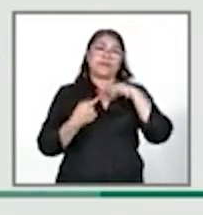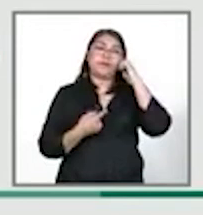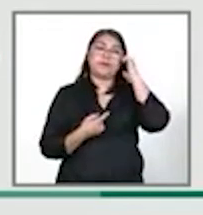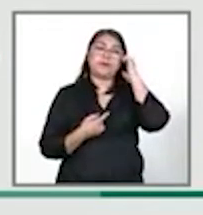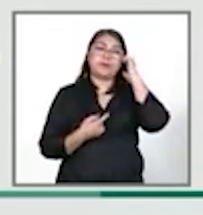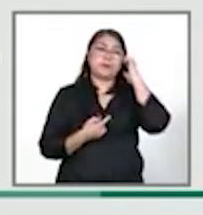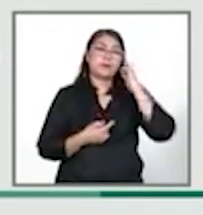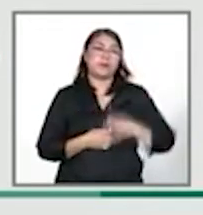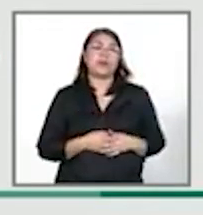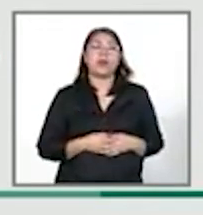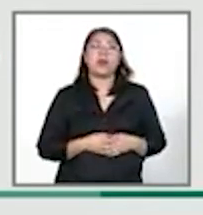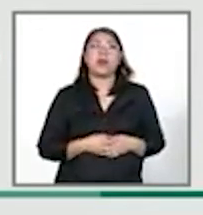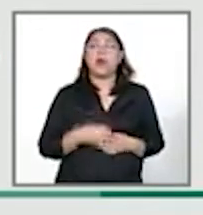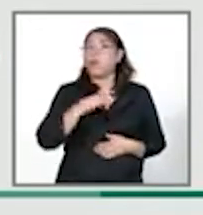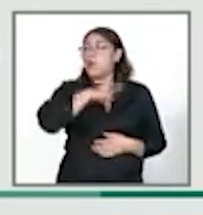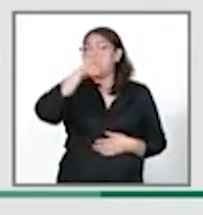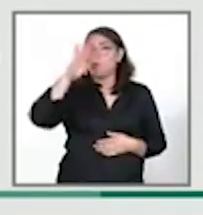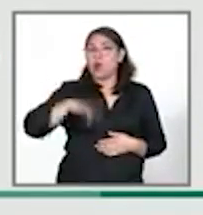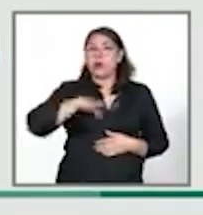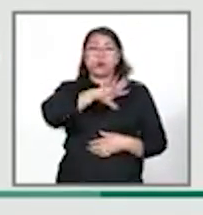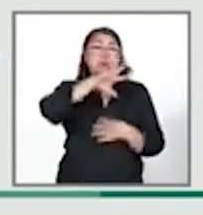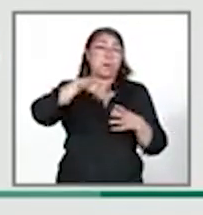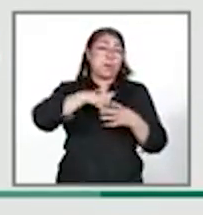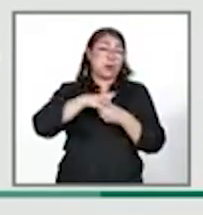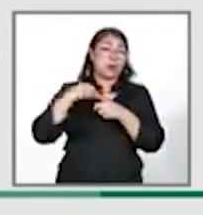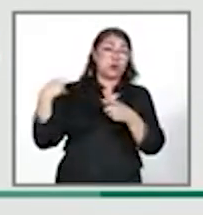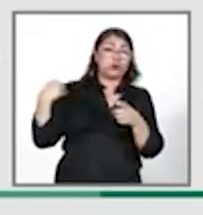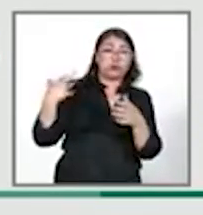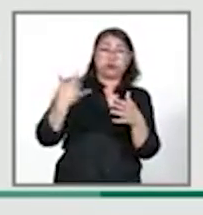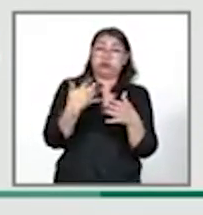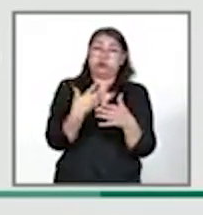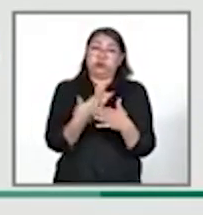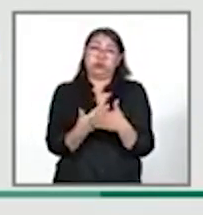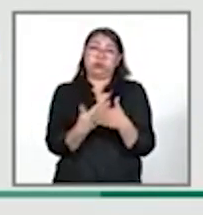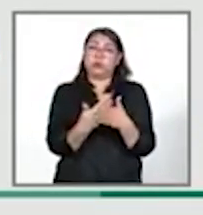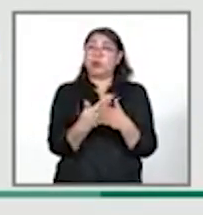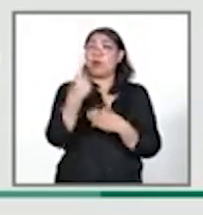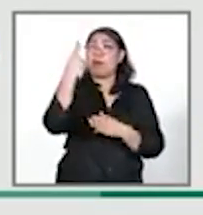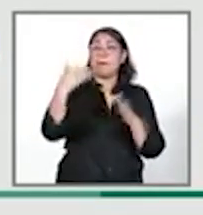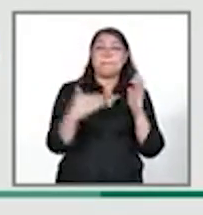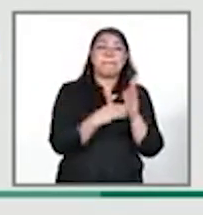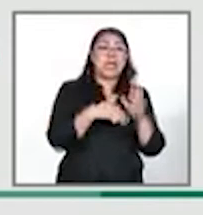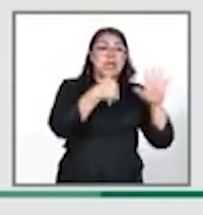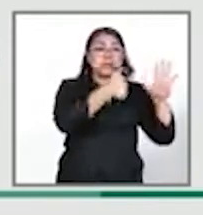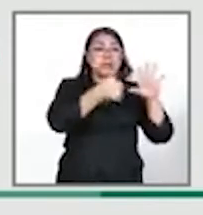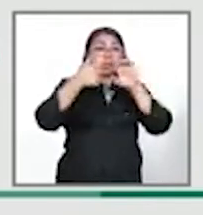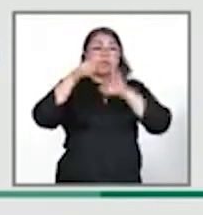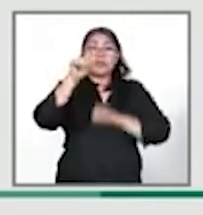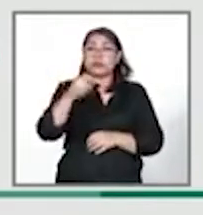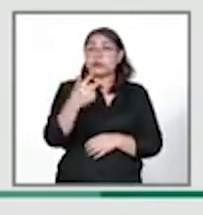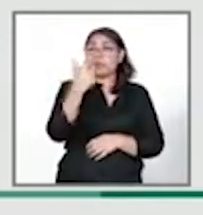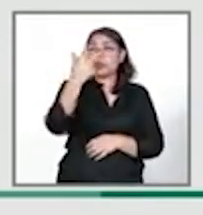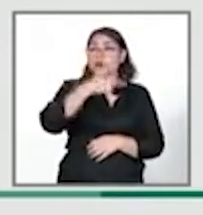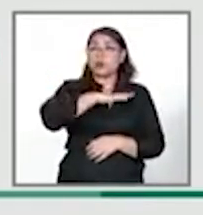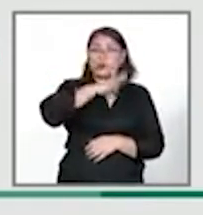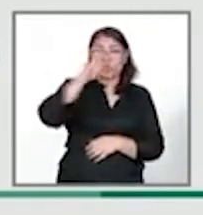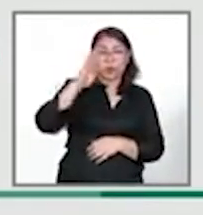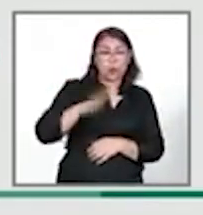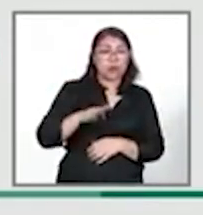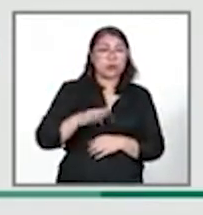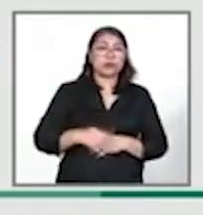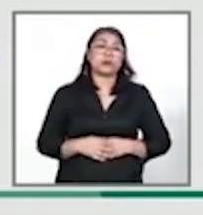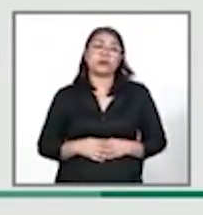En cuanto al total de defunciones, en el registro de 1.628 defunciones,